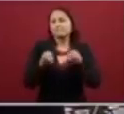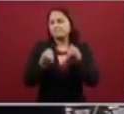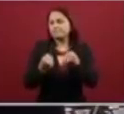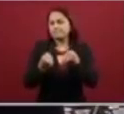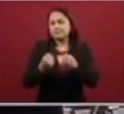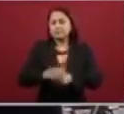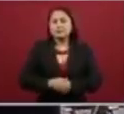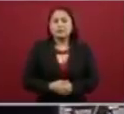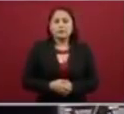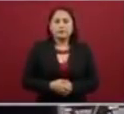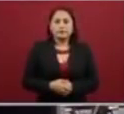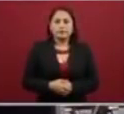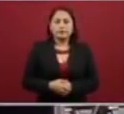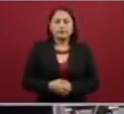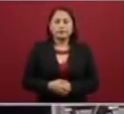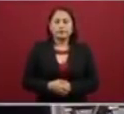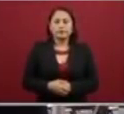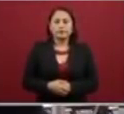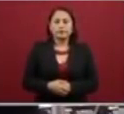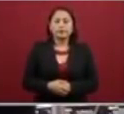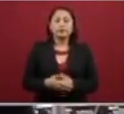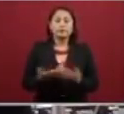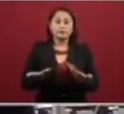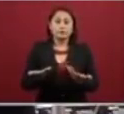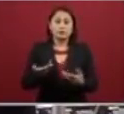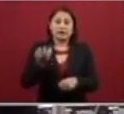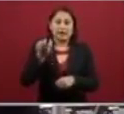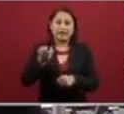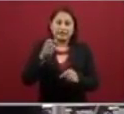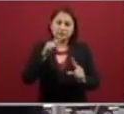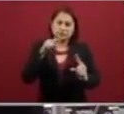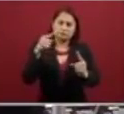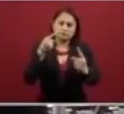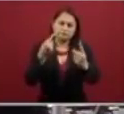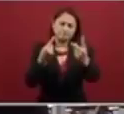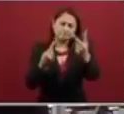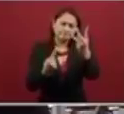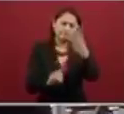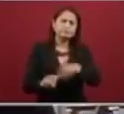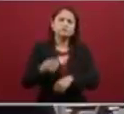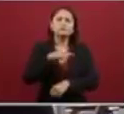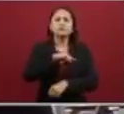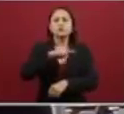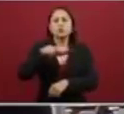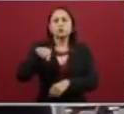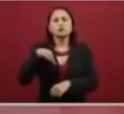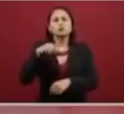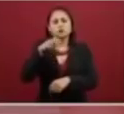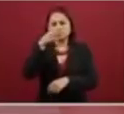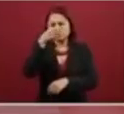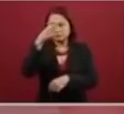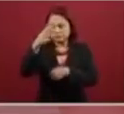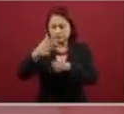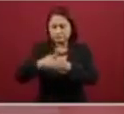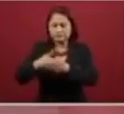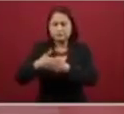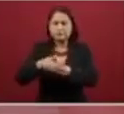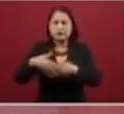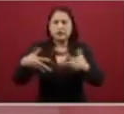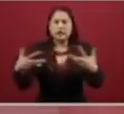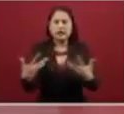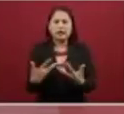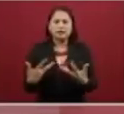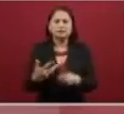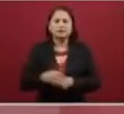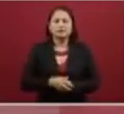Esto es parte de lo que queremos llevar a cabo pronto, muy pronto, de lo que queremos